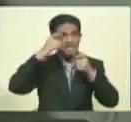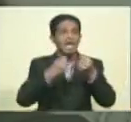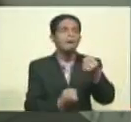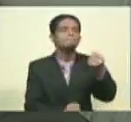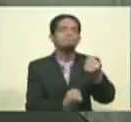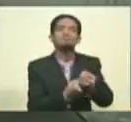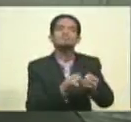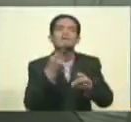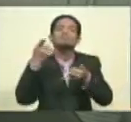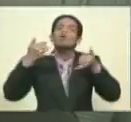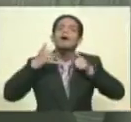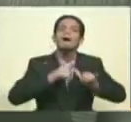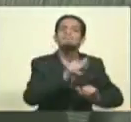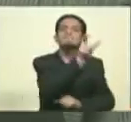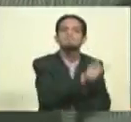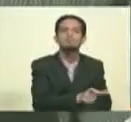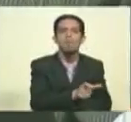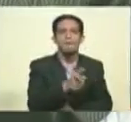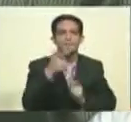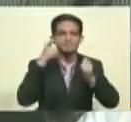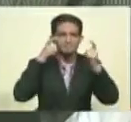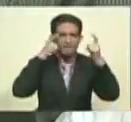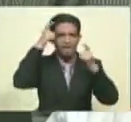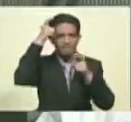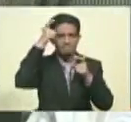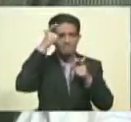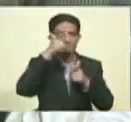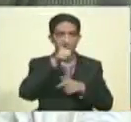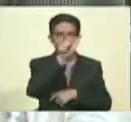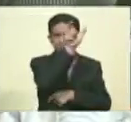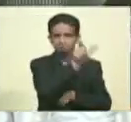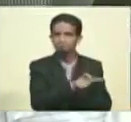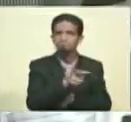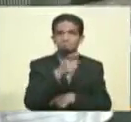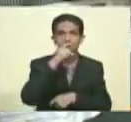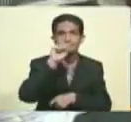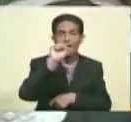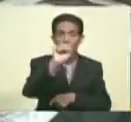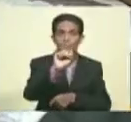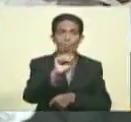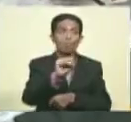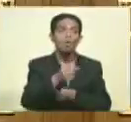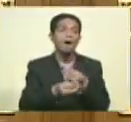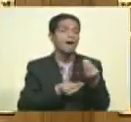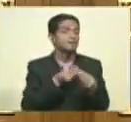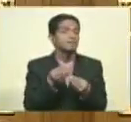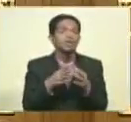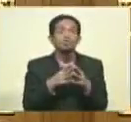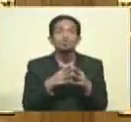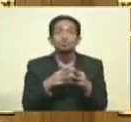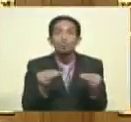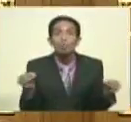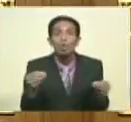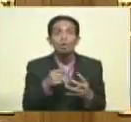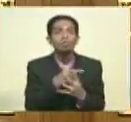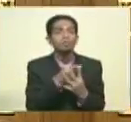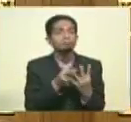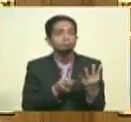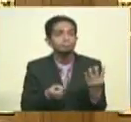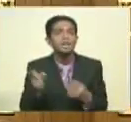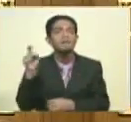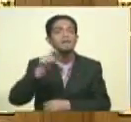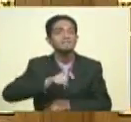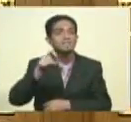al presidente reelecto Nicolás Maduro, haciendo, como decía, todo lo que sea necesario para